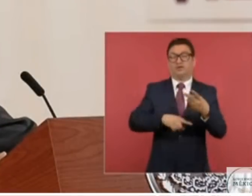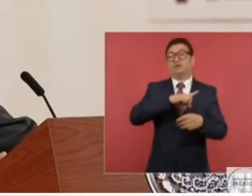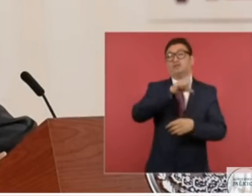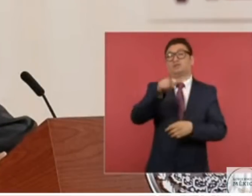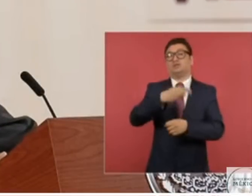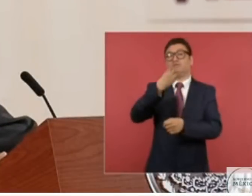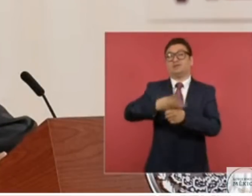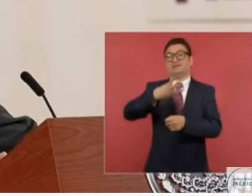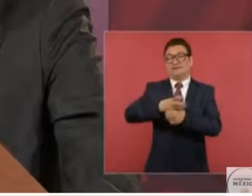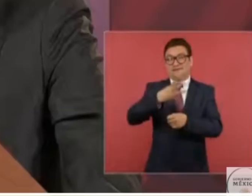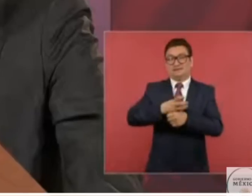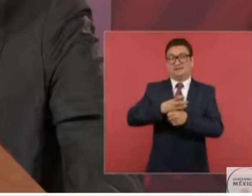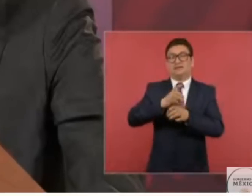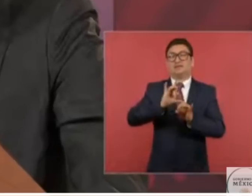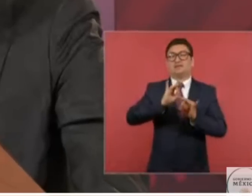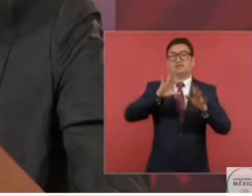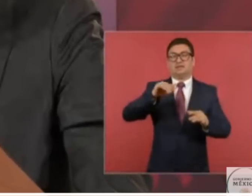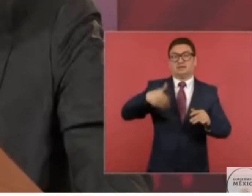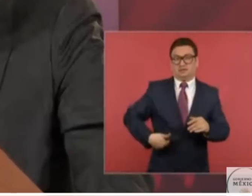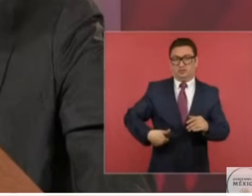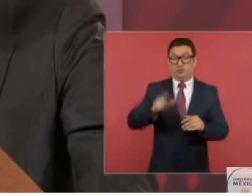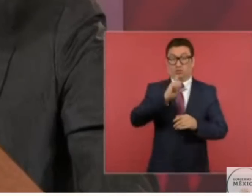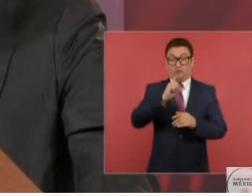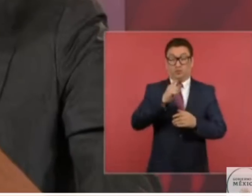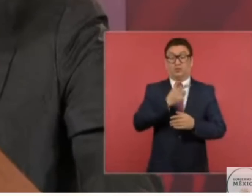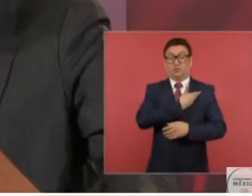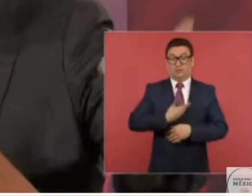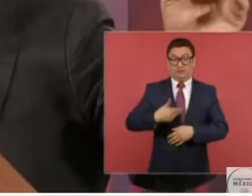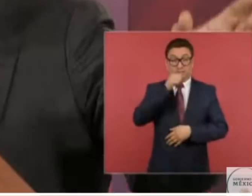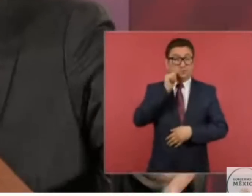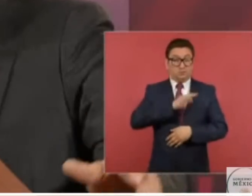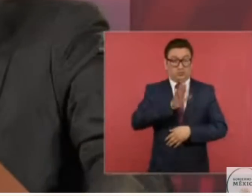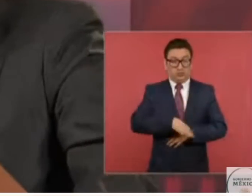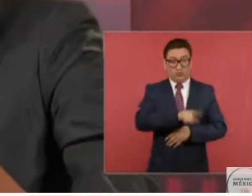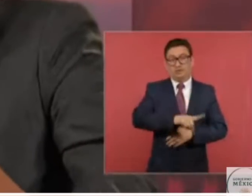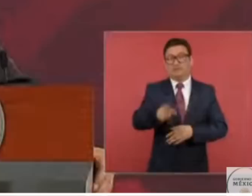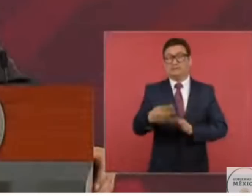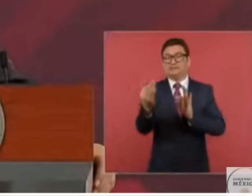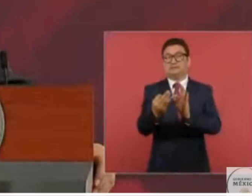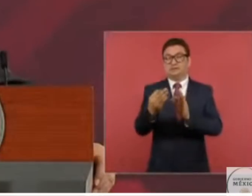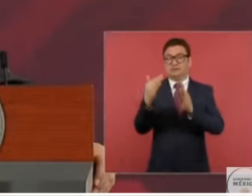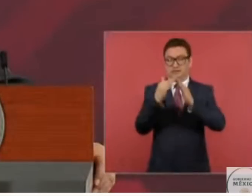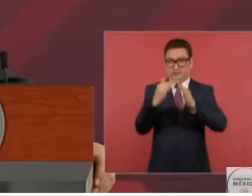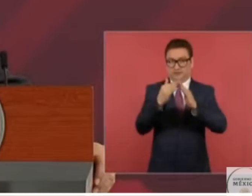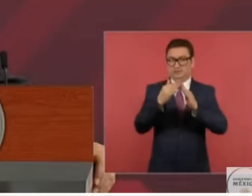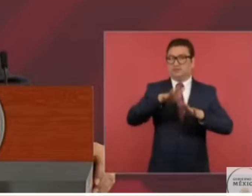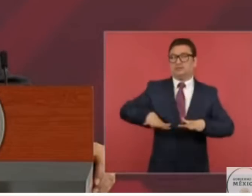que falleciera el presidente Juárez, y muy cerca de su casa, aquí, en